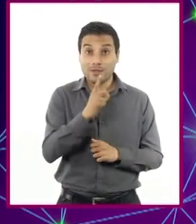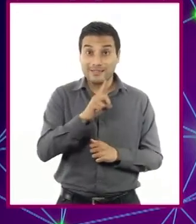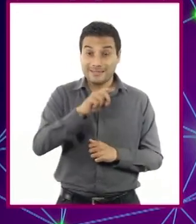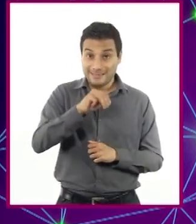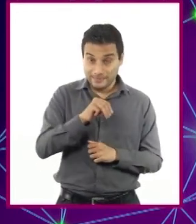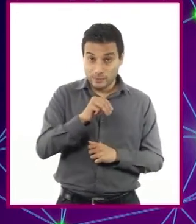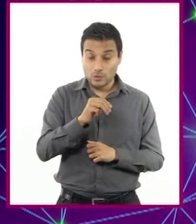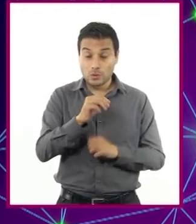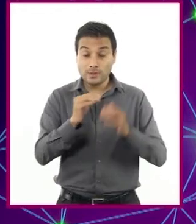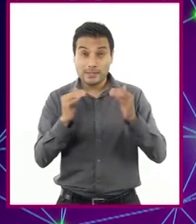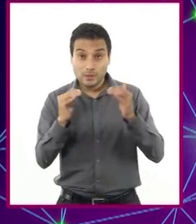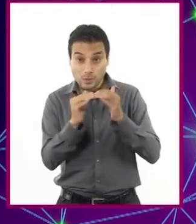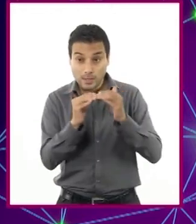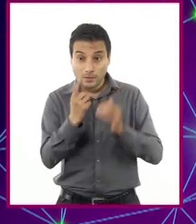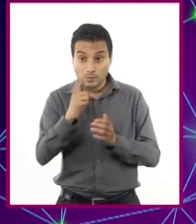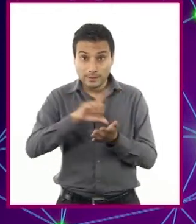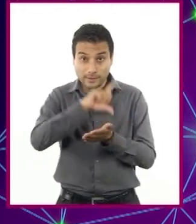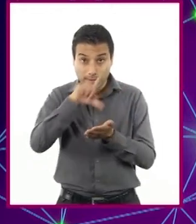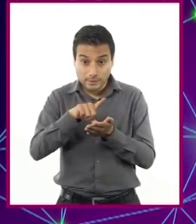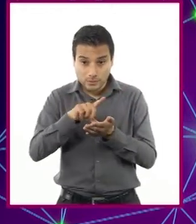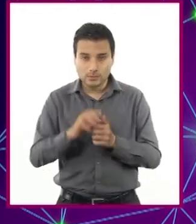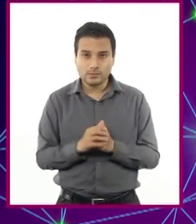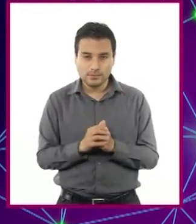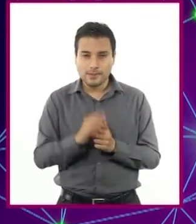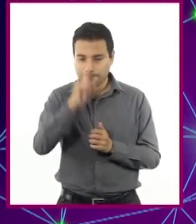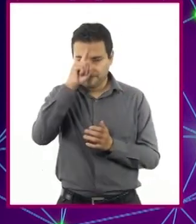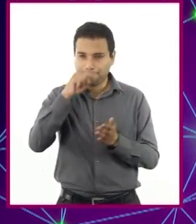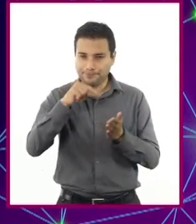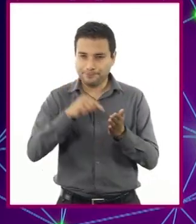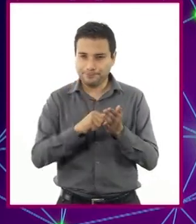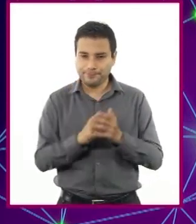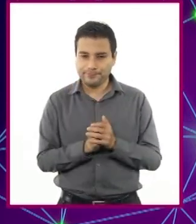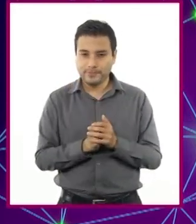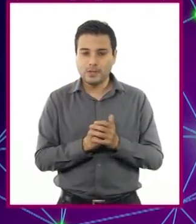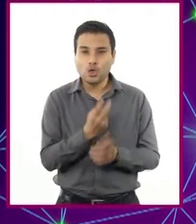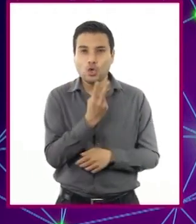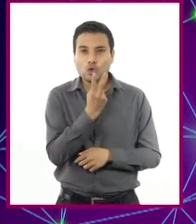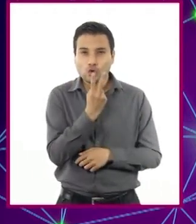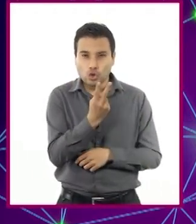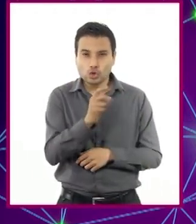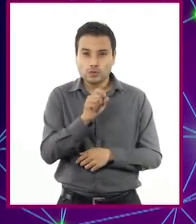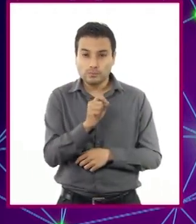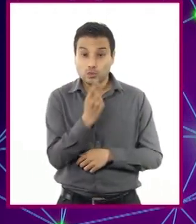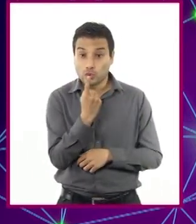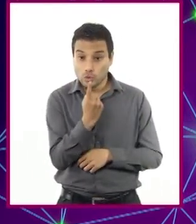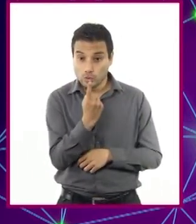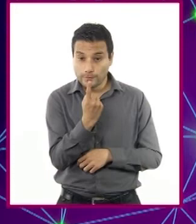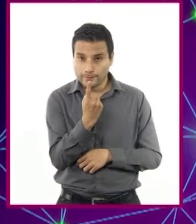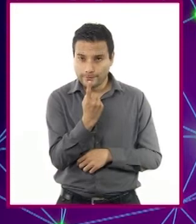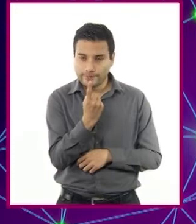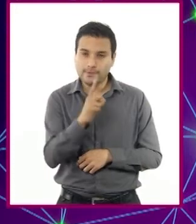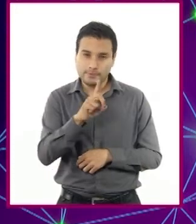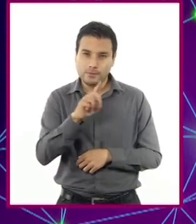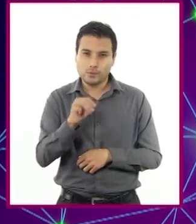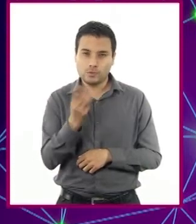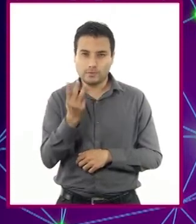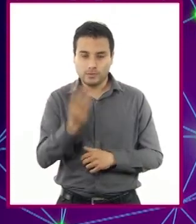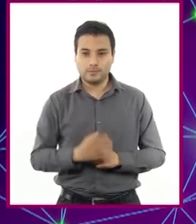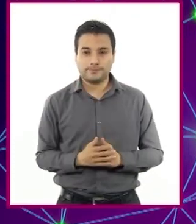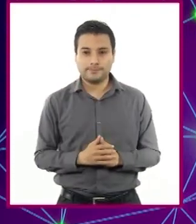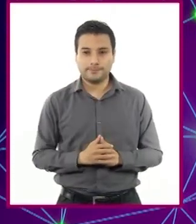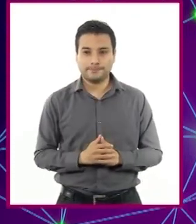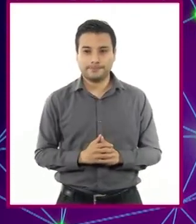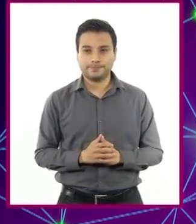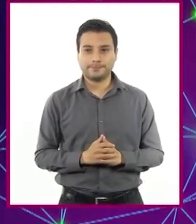litro, entonces el volumen que debe tener el envase es 2.1 decímetros cúbicos.